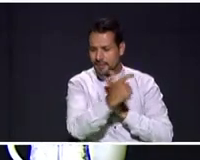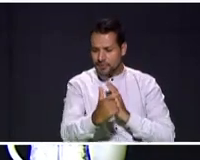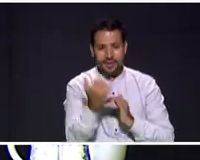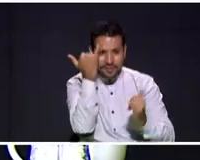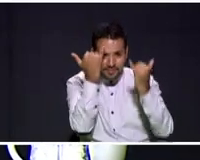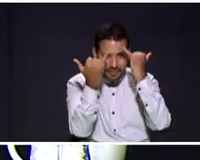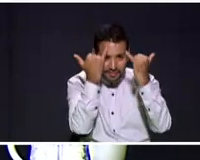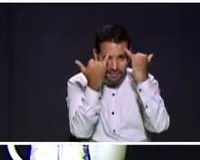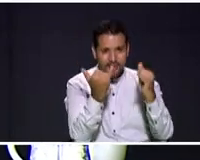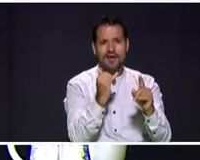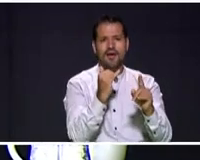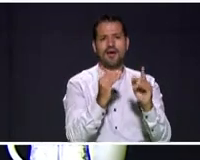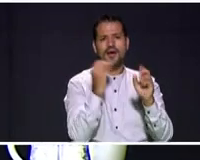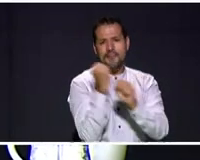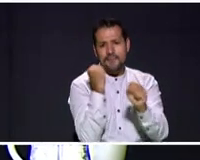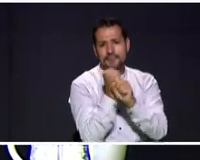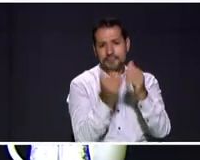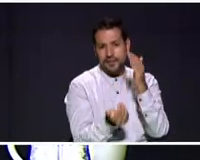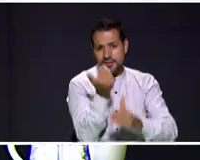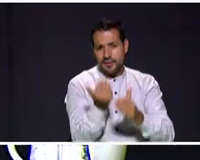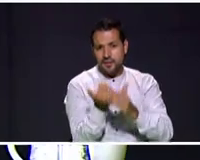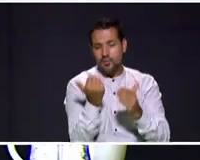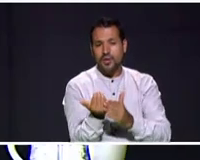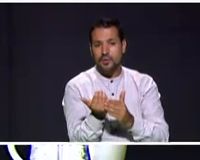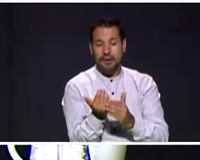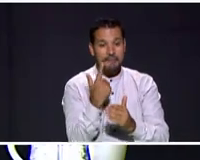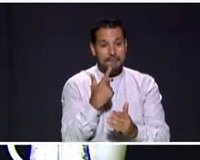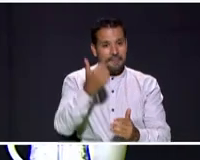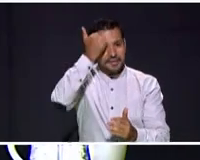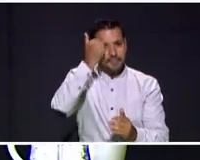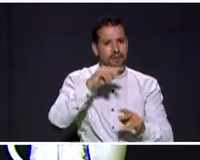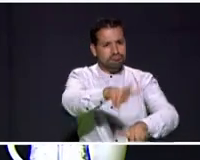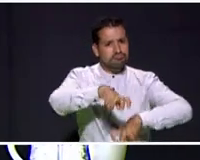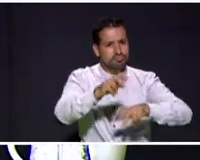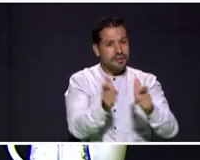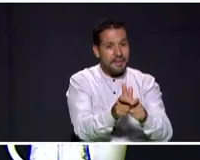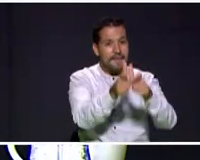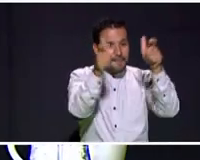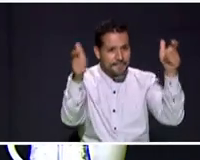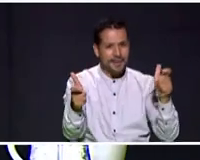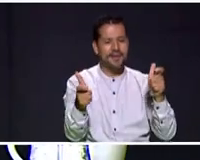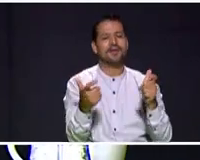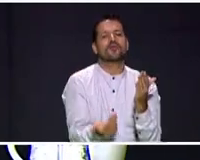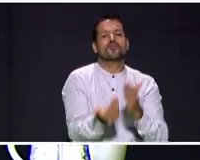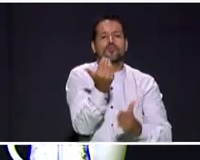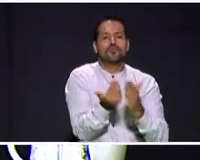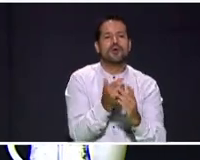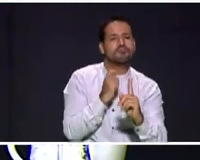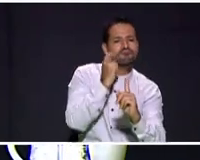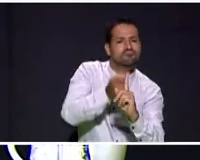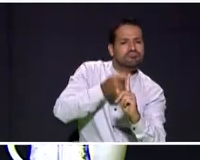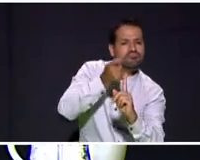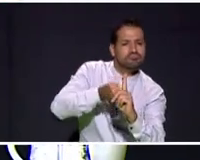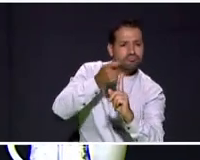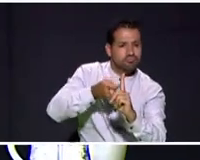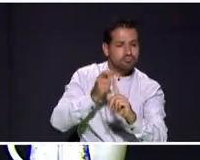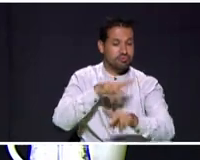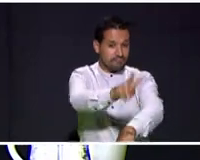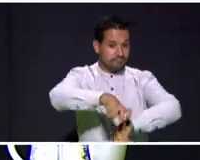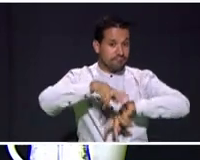el 33 por ciento de la sector agrícola nosotros tenemos que llevar esas mismas posibilidades de financiamiento al sector agrícola y tenemos que